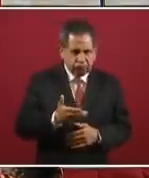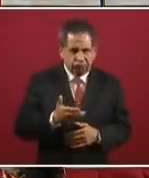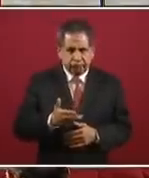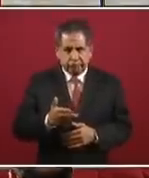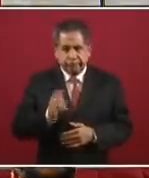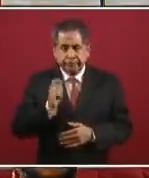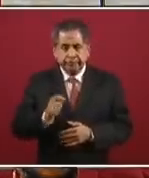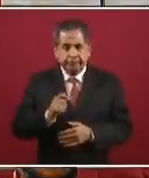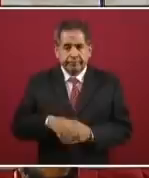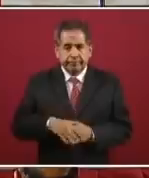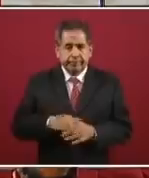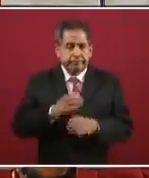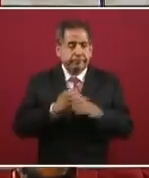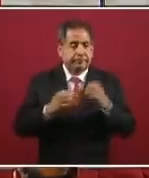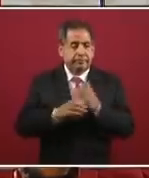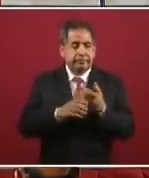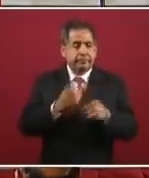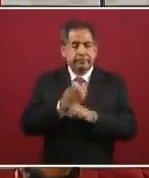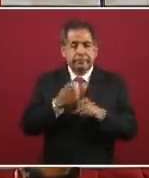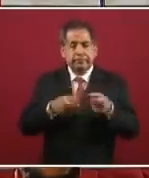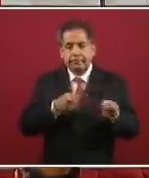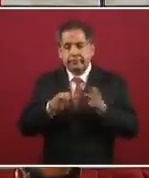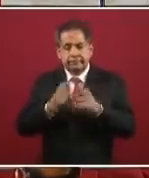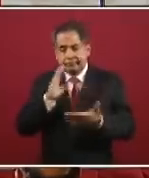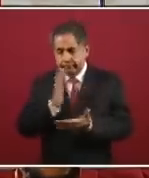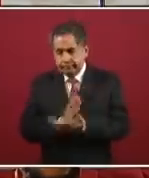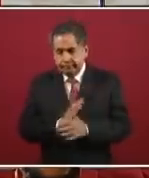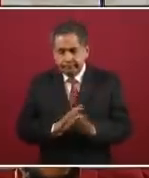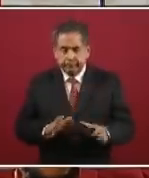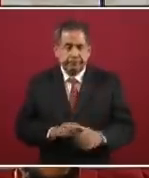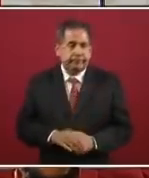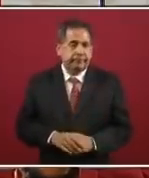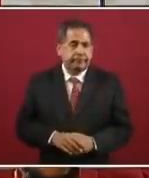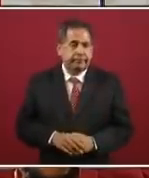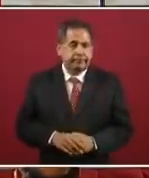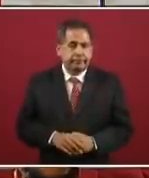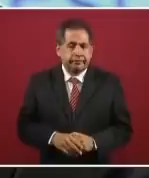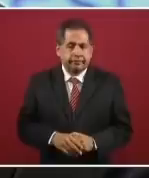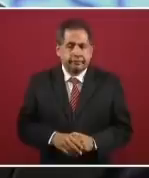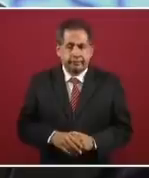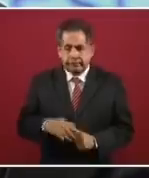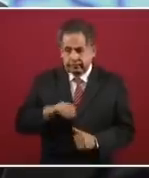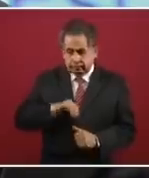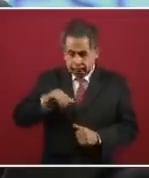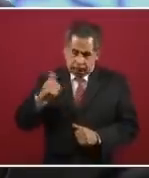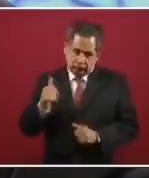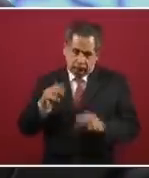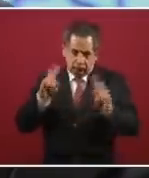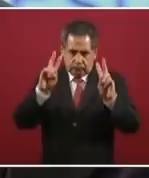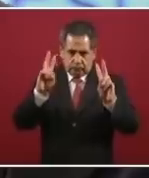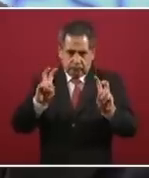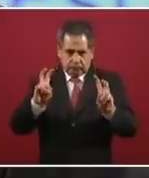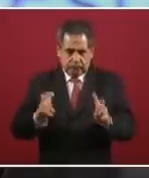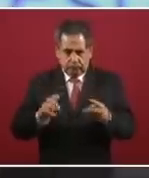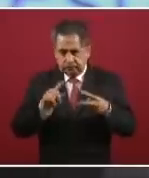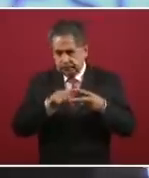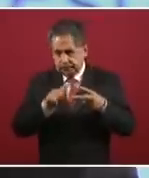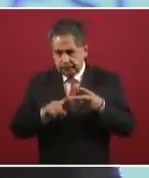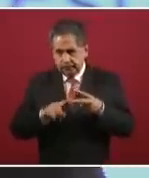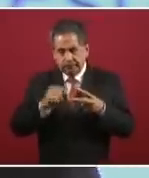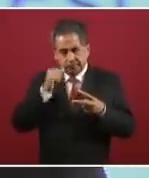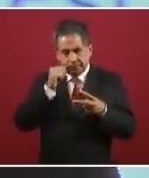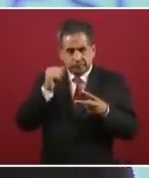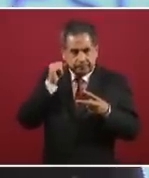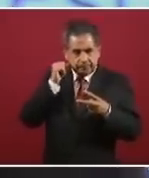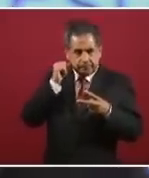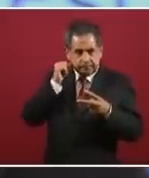que se congele el tráfico de armas, entre otras cosas. Hay otros temas, no son los únicos, pero estos son los dos que se trataron en